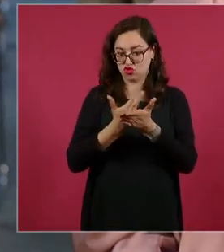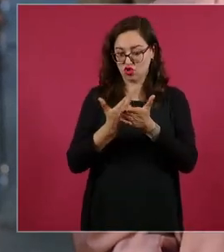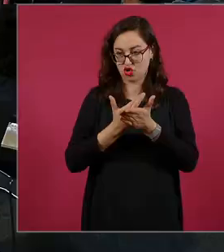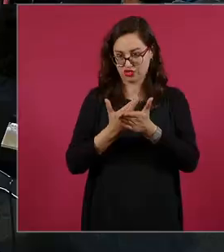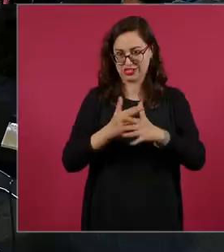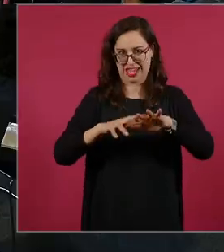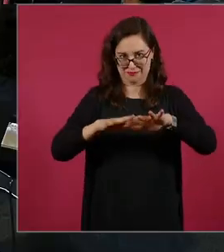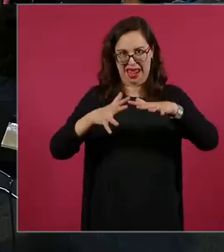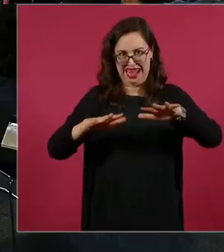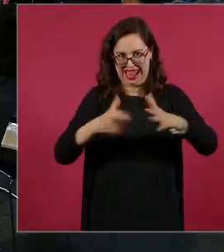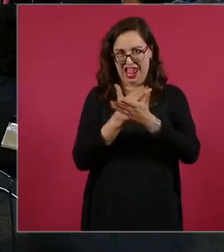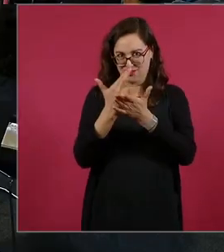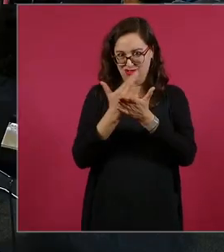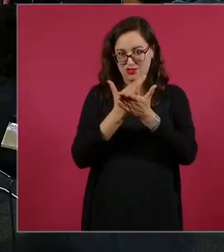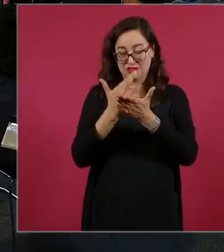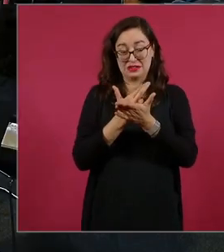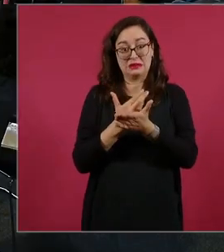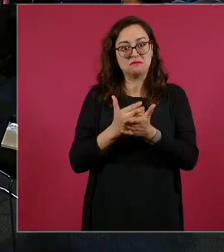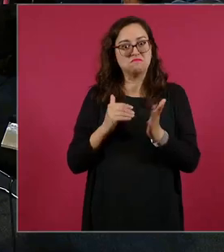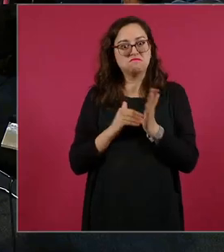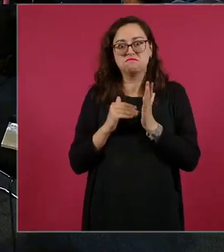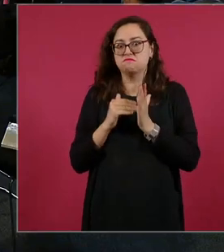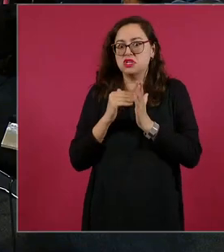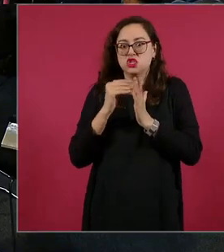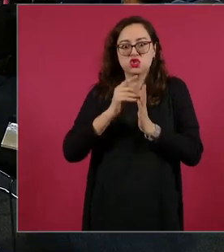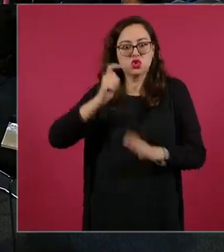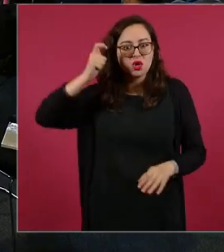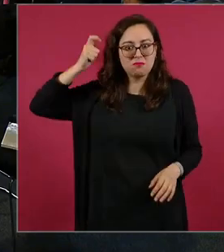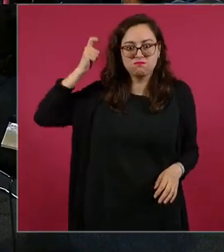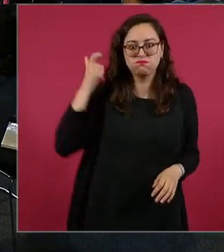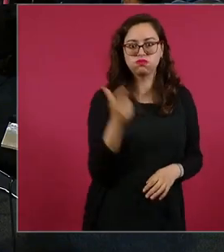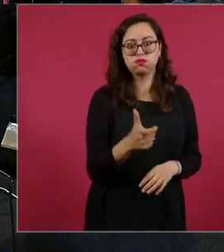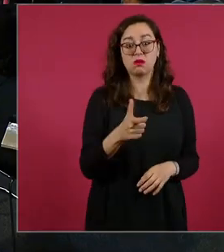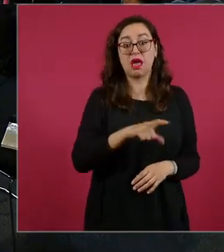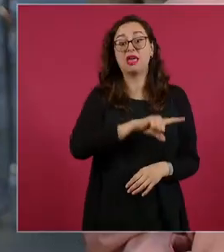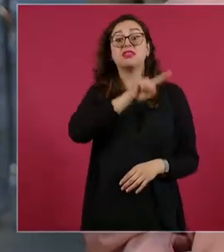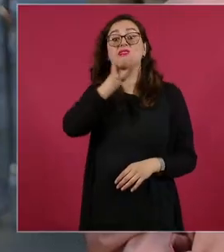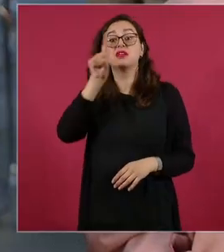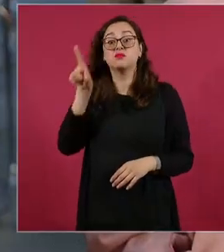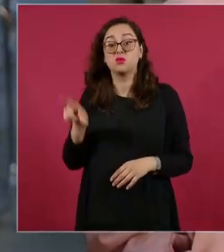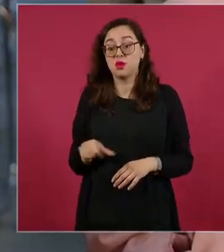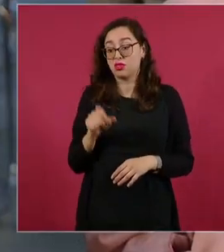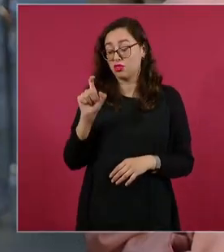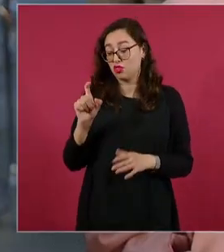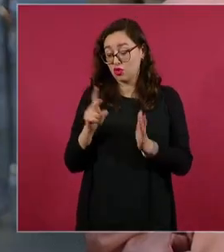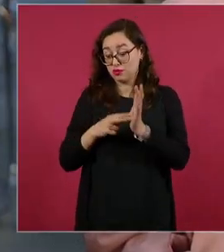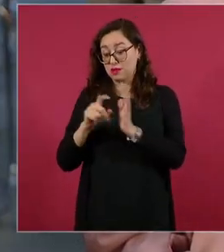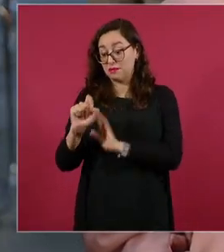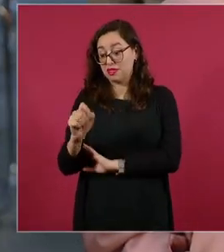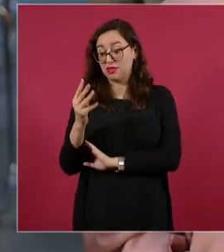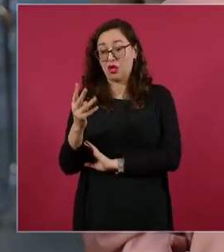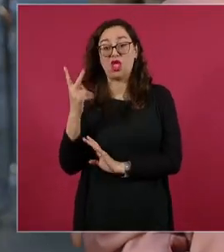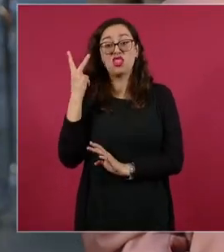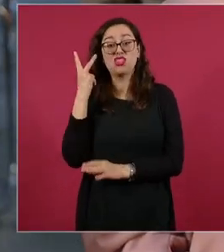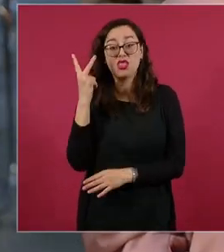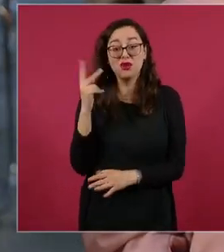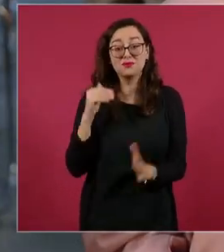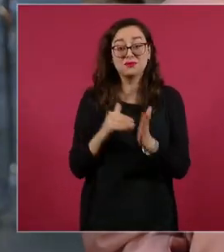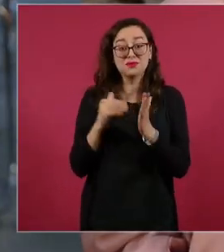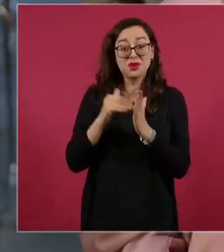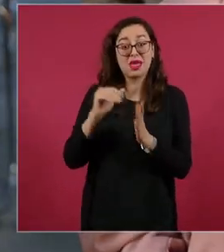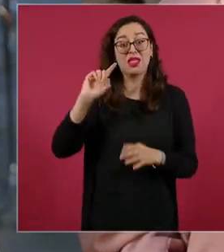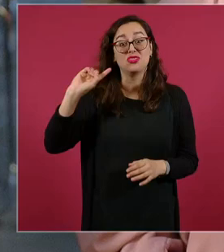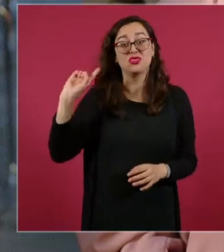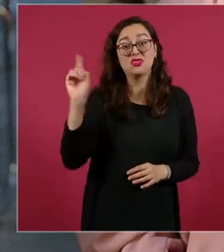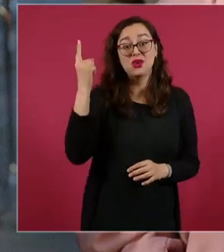Dólares Y Para La Elección De 2024 Fueron Otros Dos Millones De Dólares Quiero Saber Si Usted Ya Recibió Algún